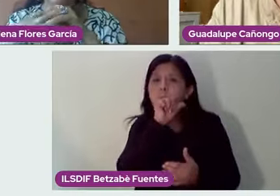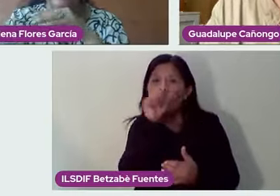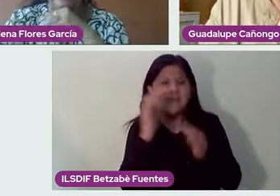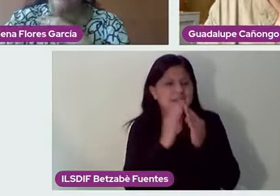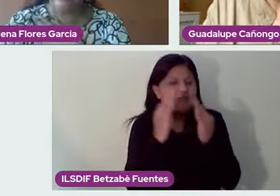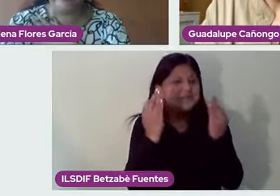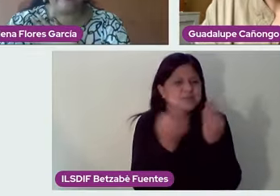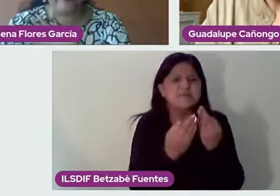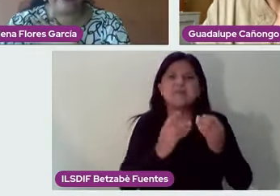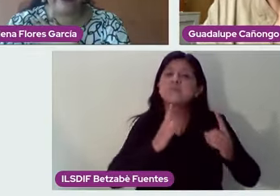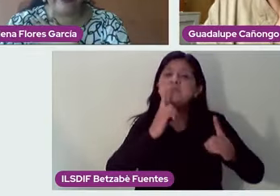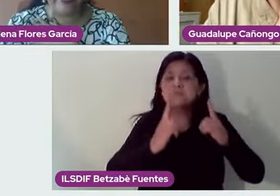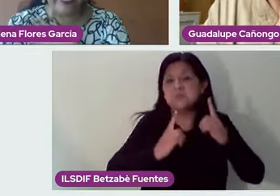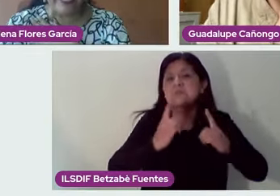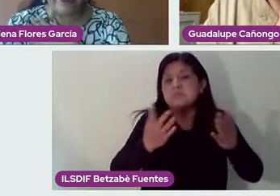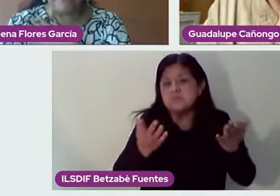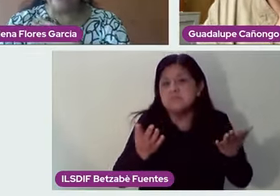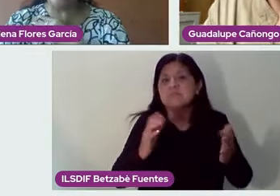no?